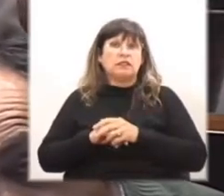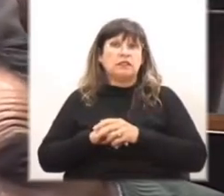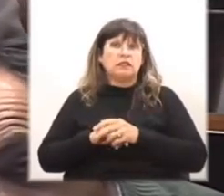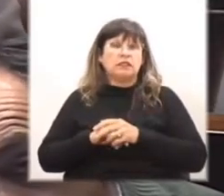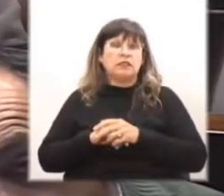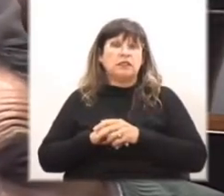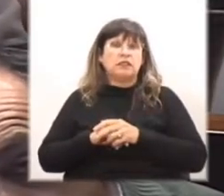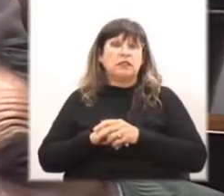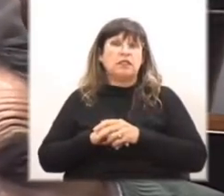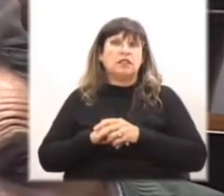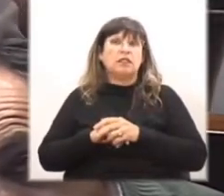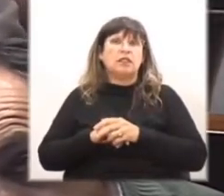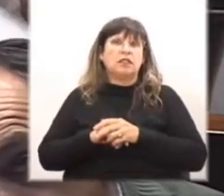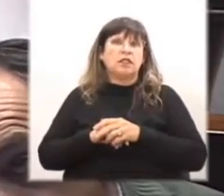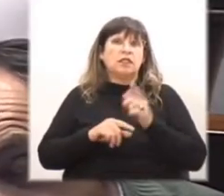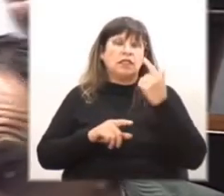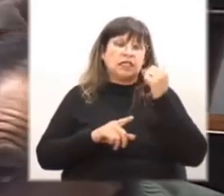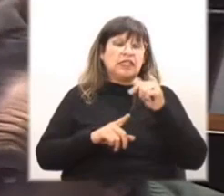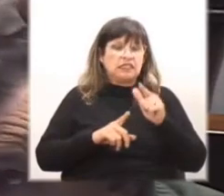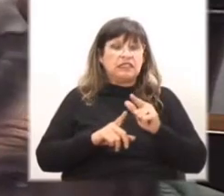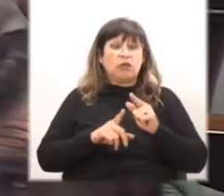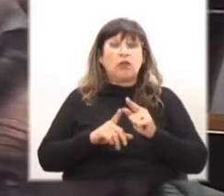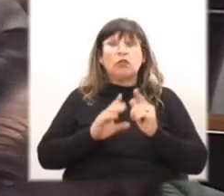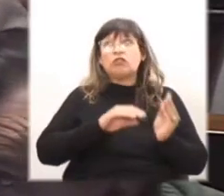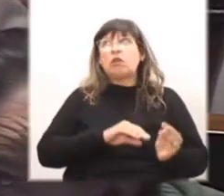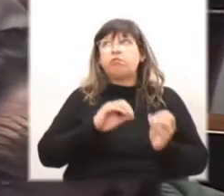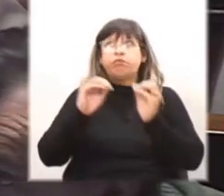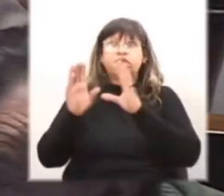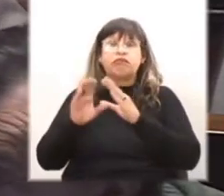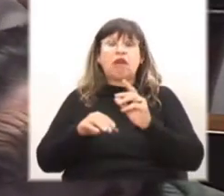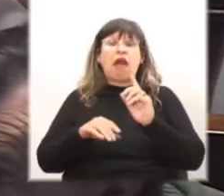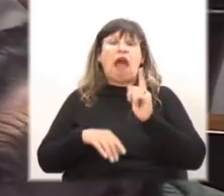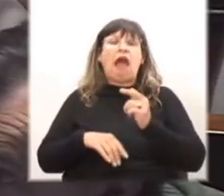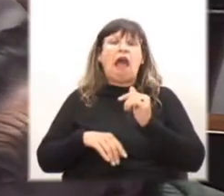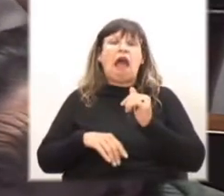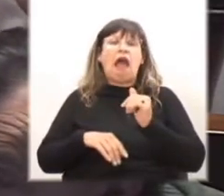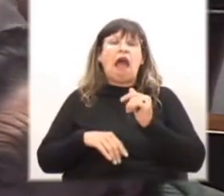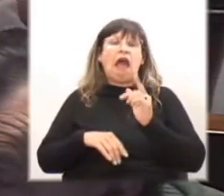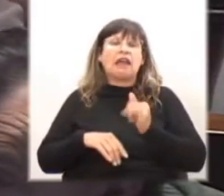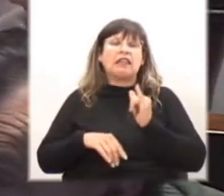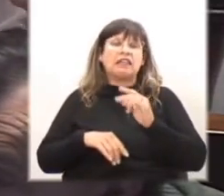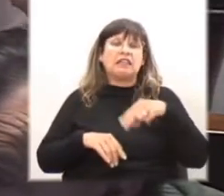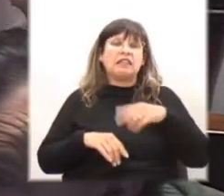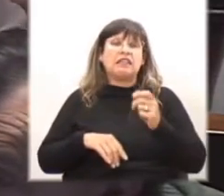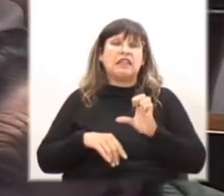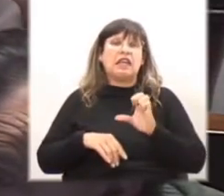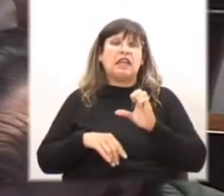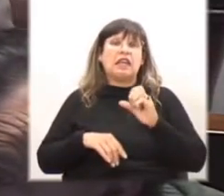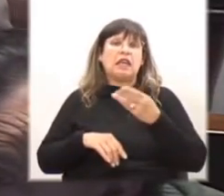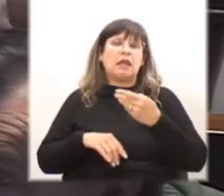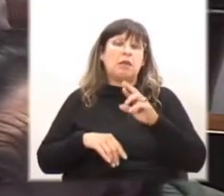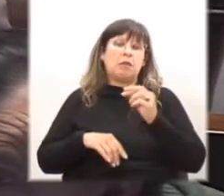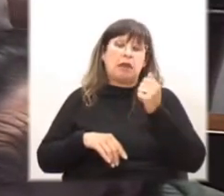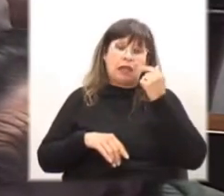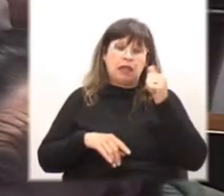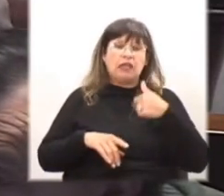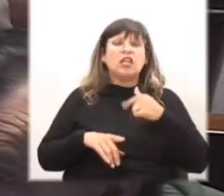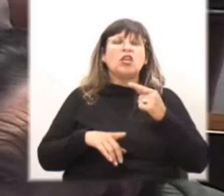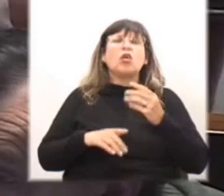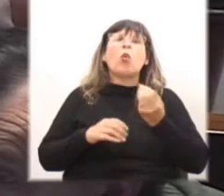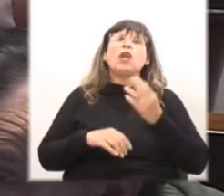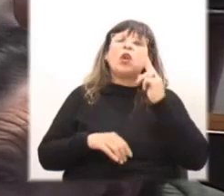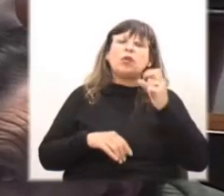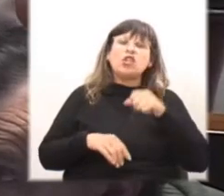efectúe, debí decir, su traslado a Ginebra, y qué opinión le merece al señor ministro esta